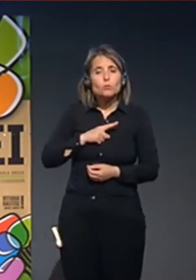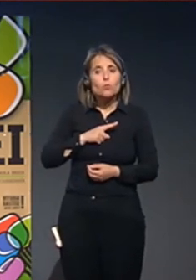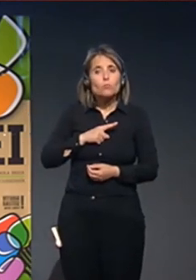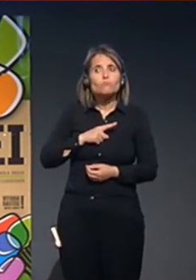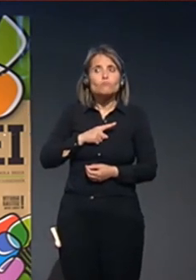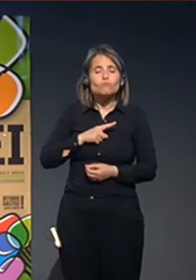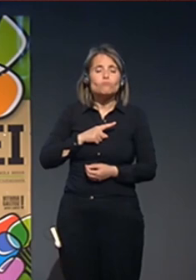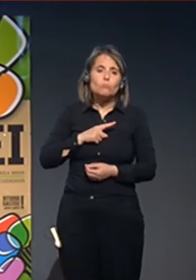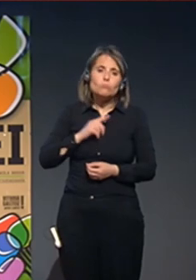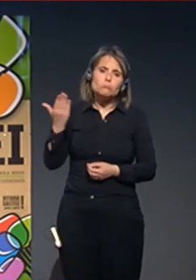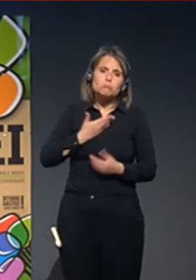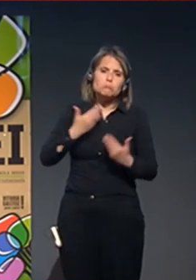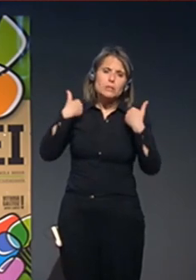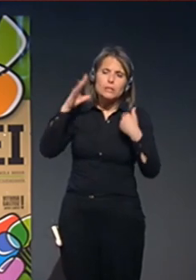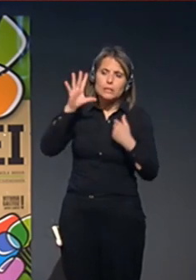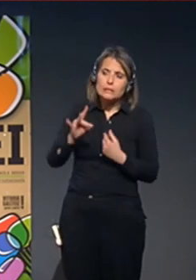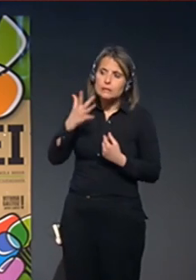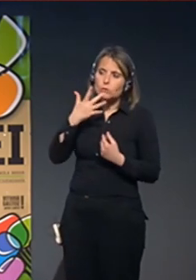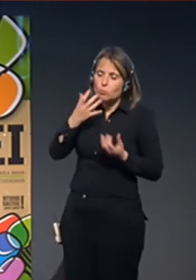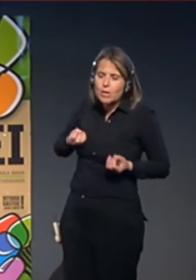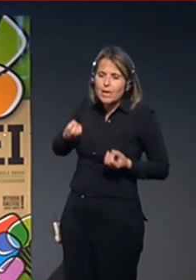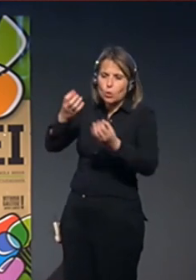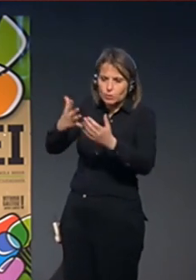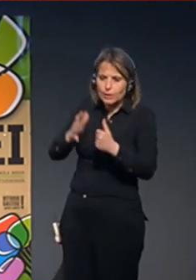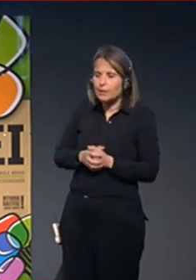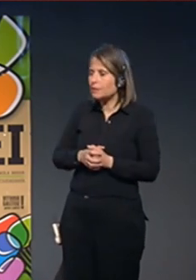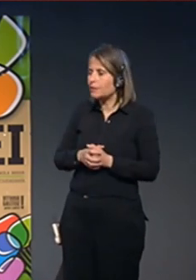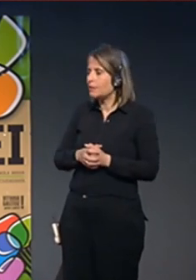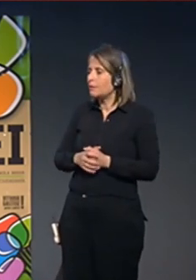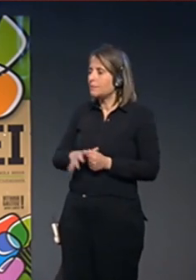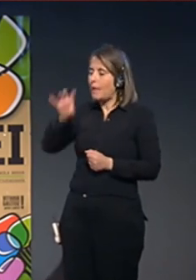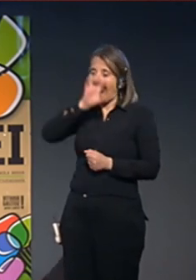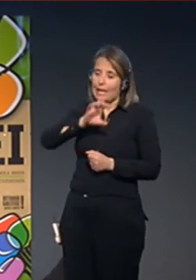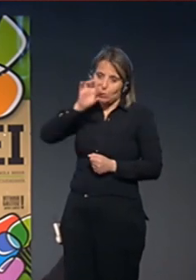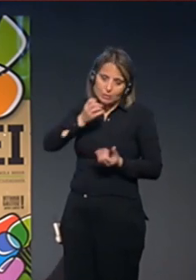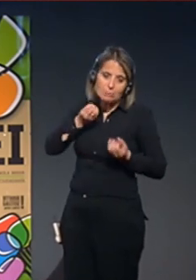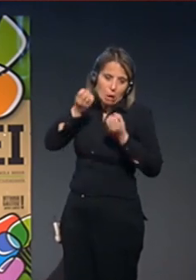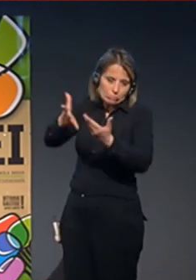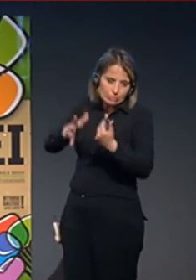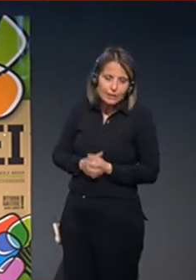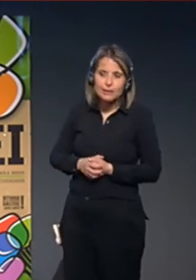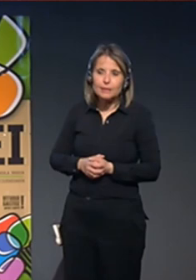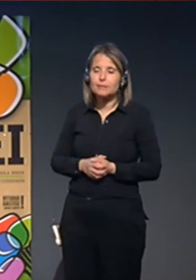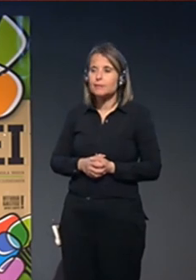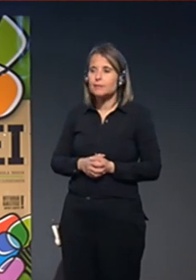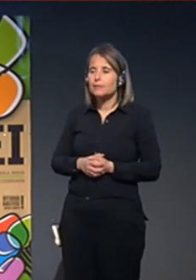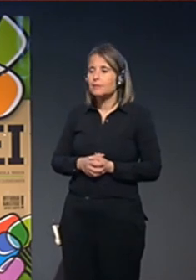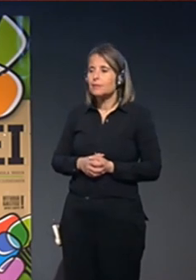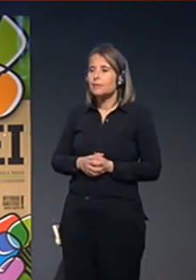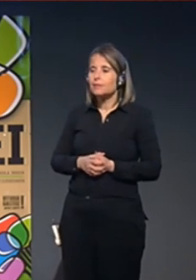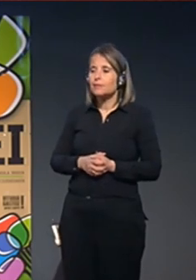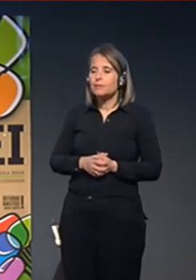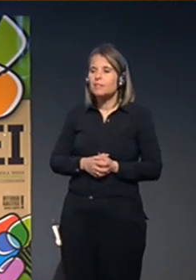sí y os voy a contar si me lo permiten allar una anécdota que me pasa porque yo